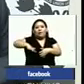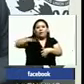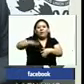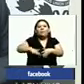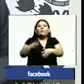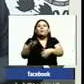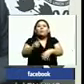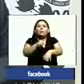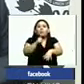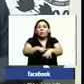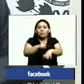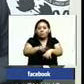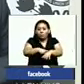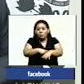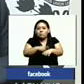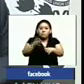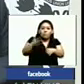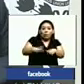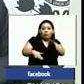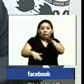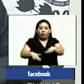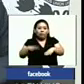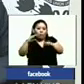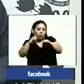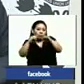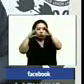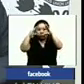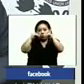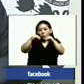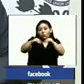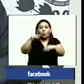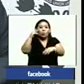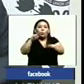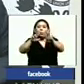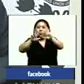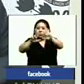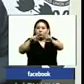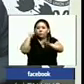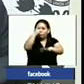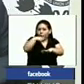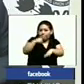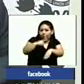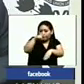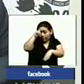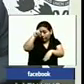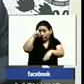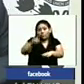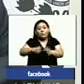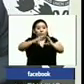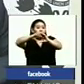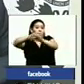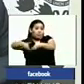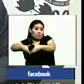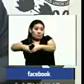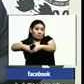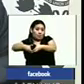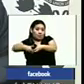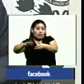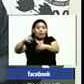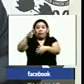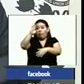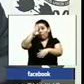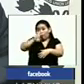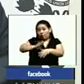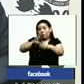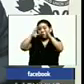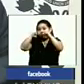contempla una parte de la tarde y noche, otras 8 horas Y luego el otro que recibe a medianoche